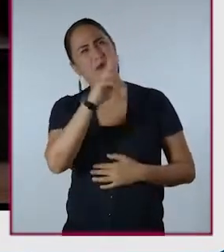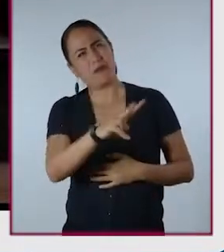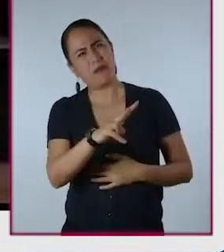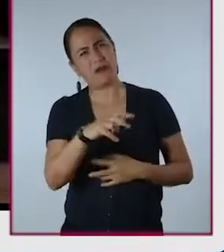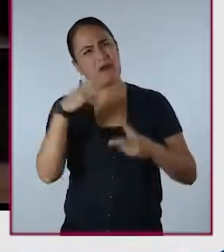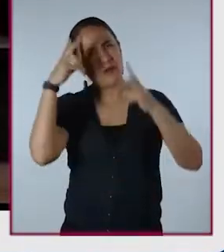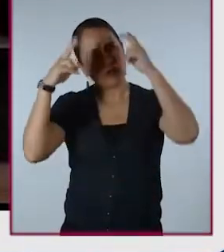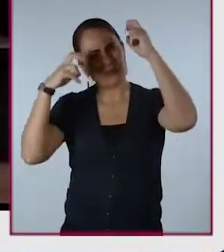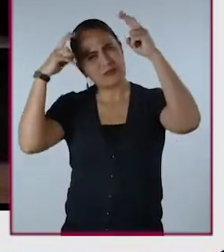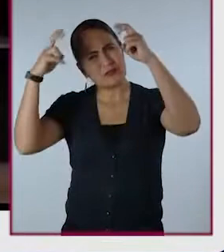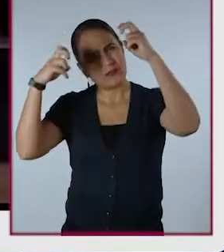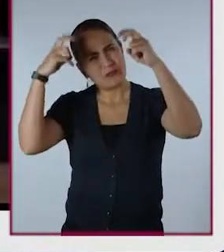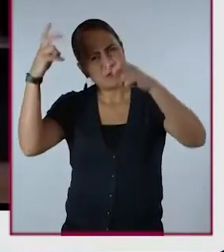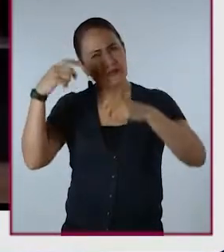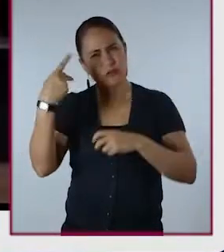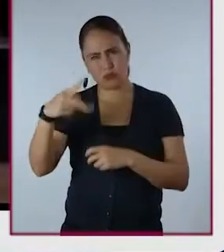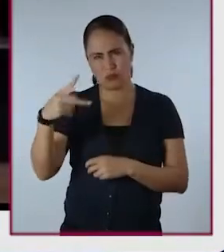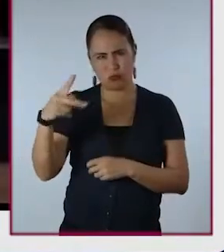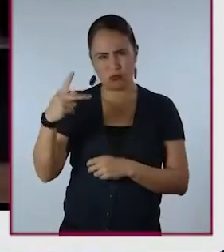pensamiento mágico